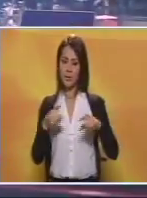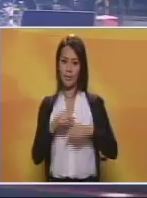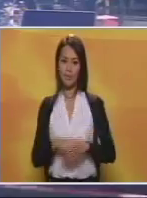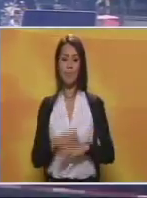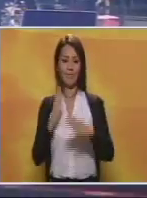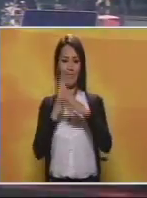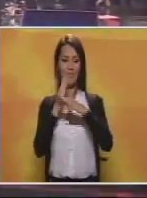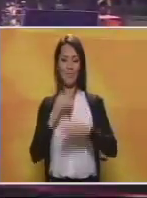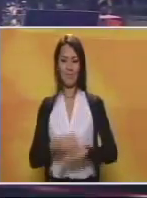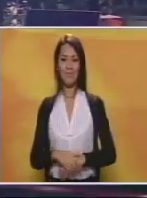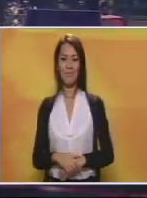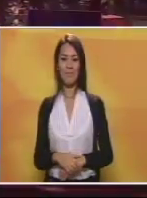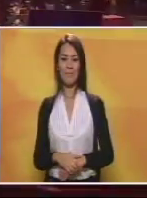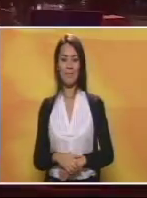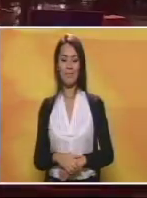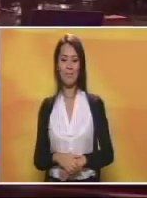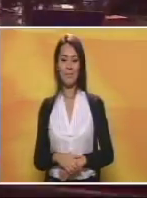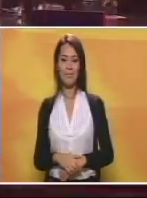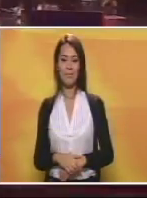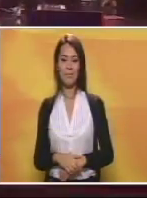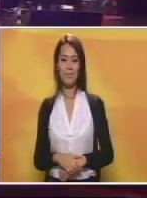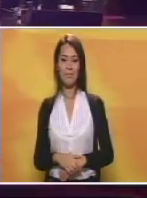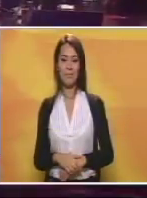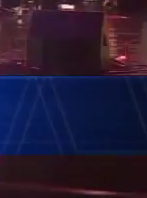Los detalles en breve, no se aparten, ya volvemos.